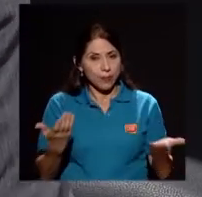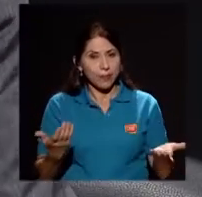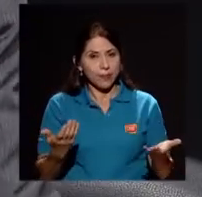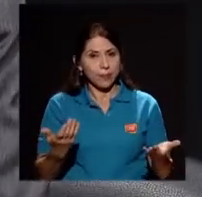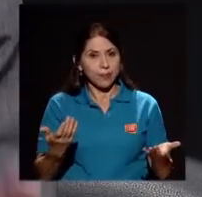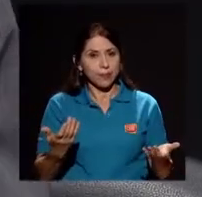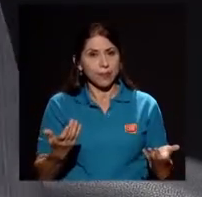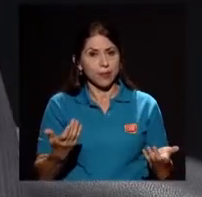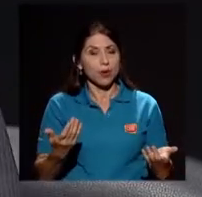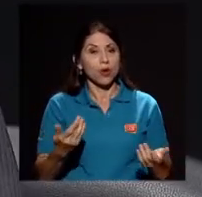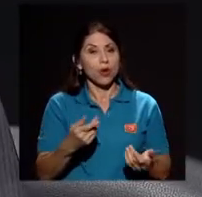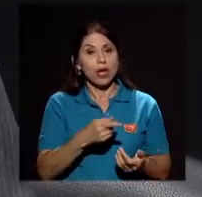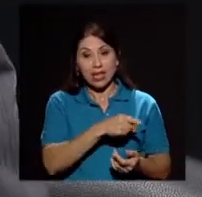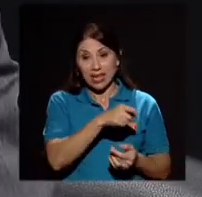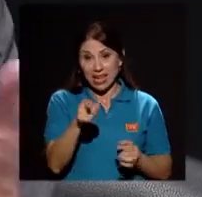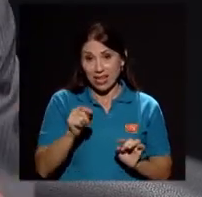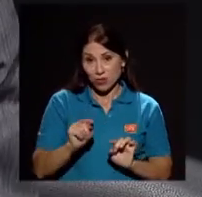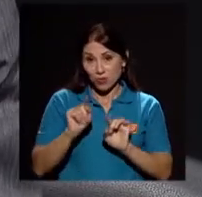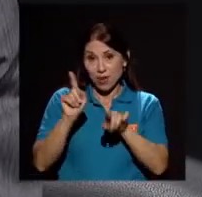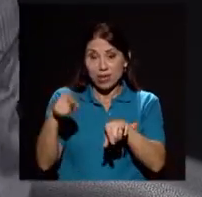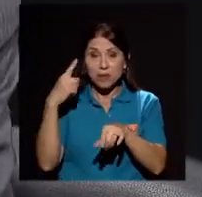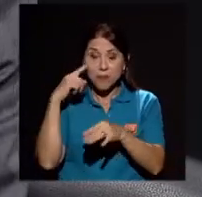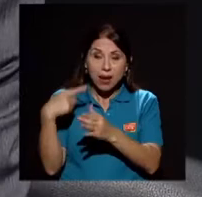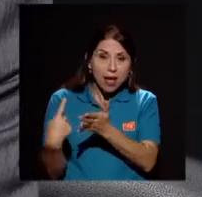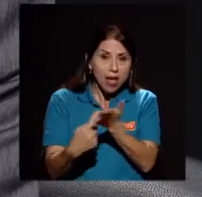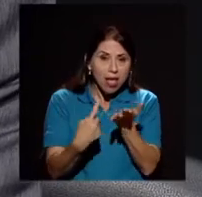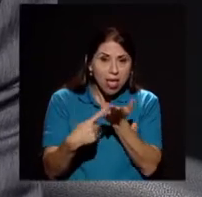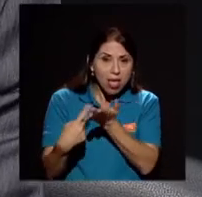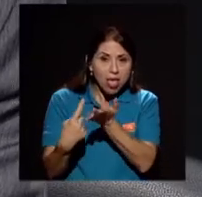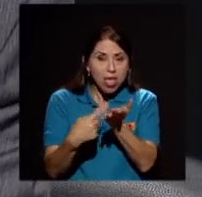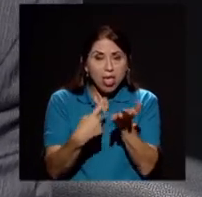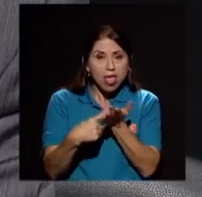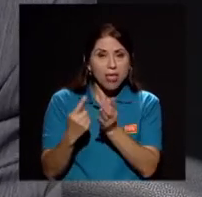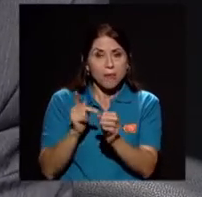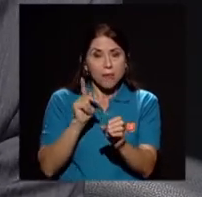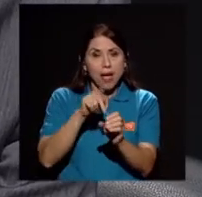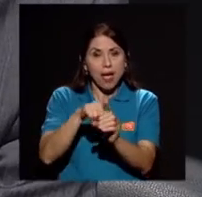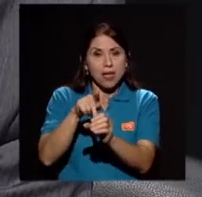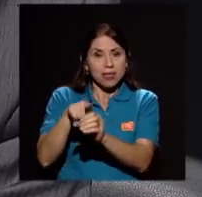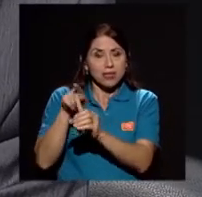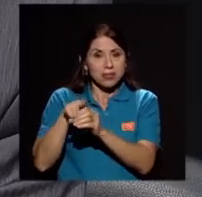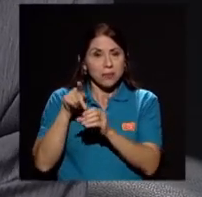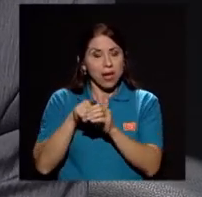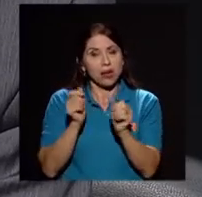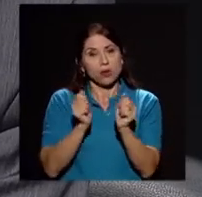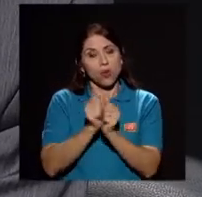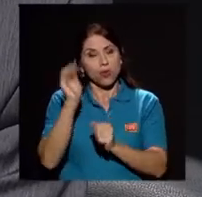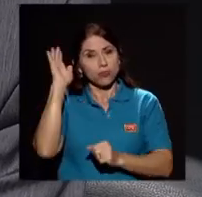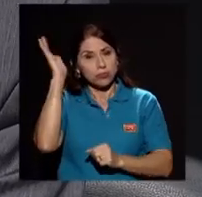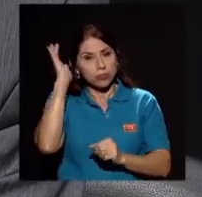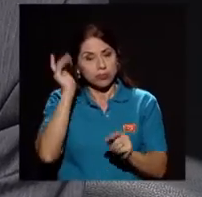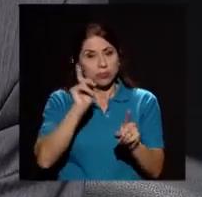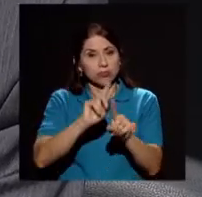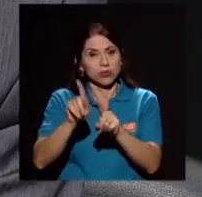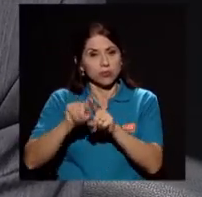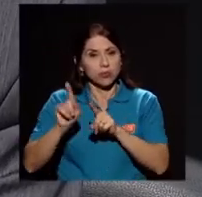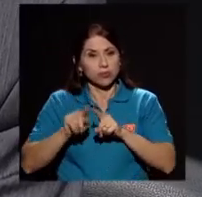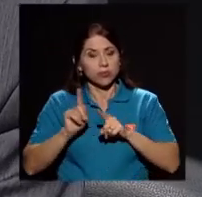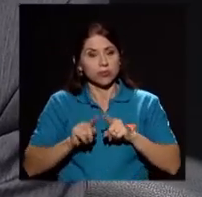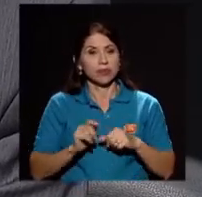van a discutir de participar varias panelas entonces